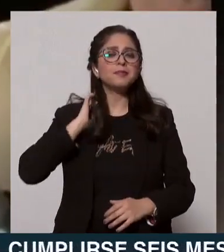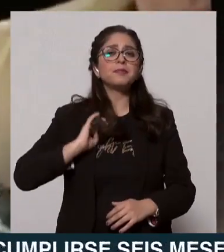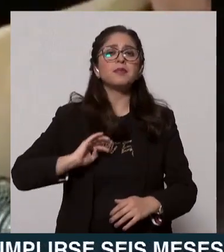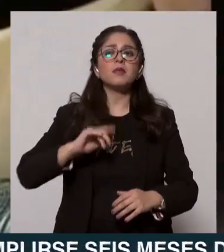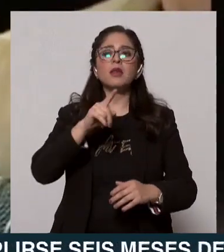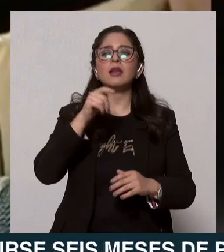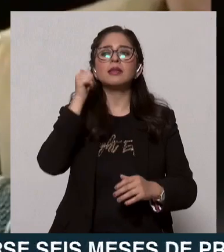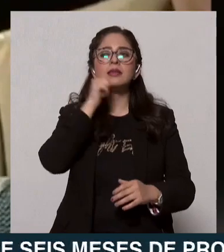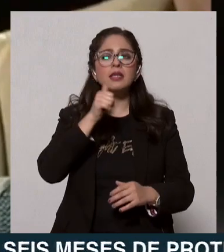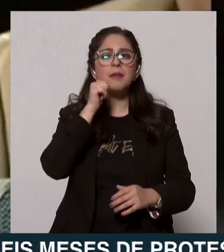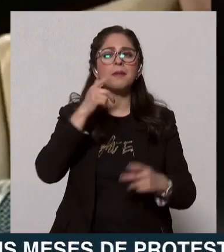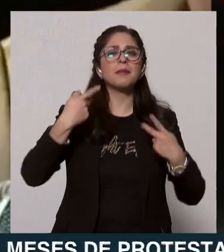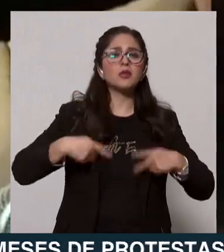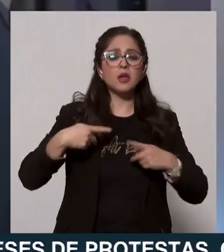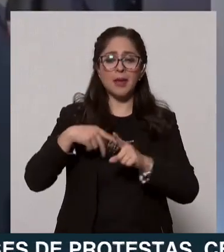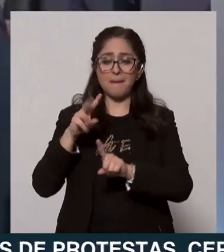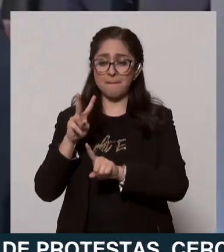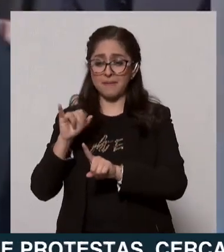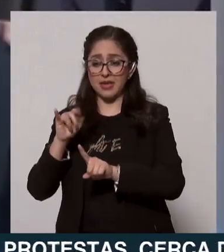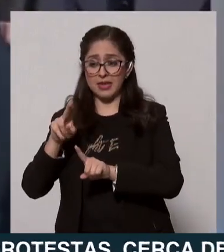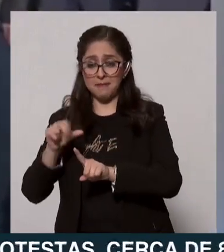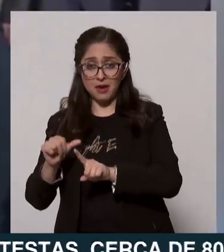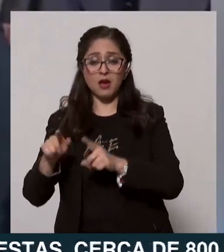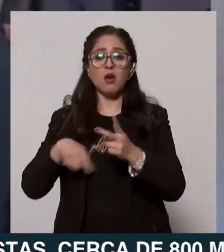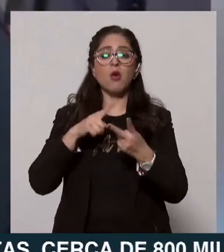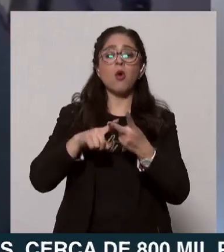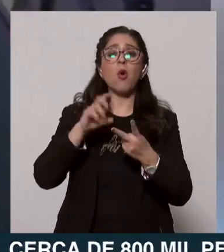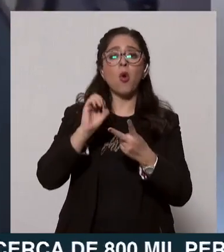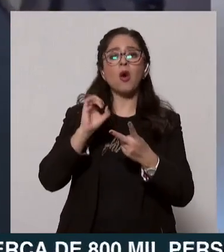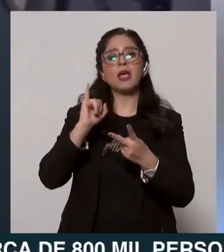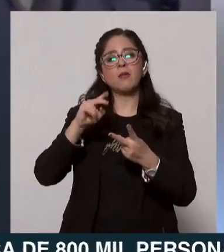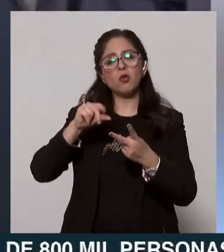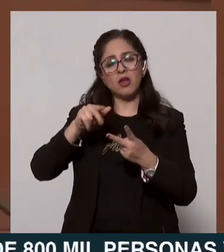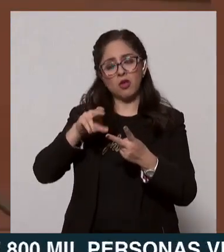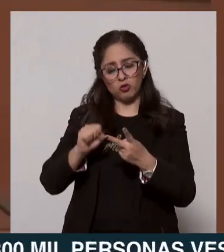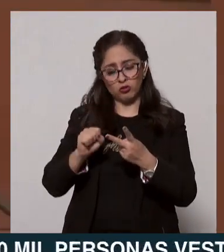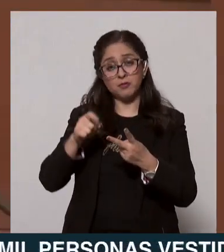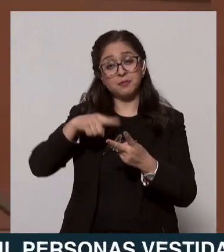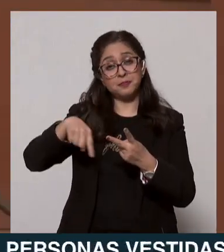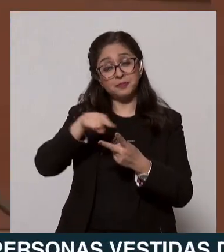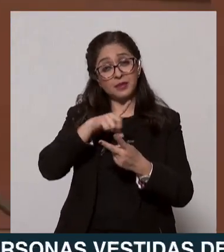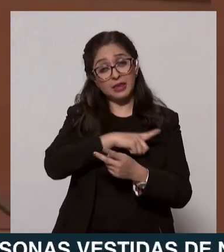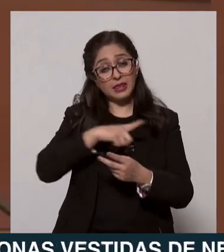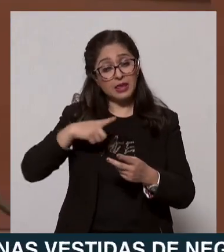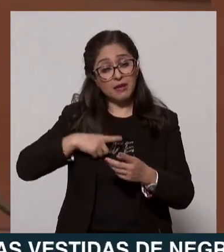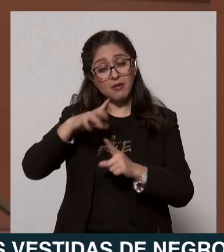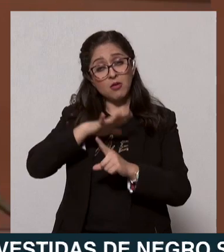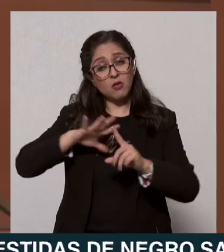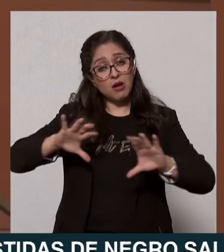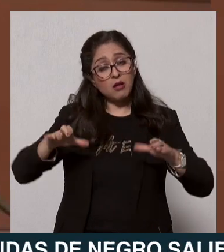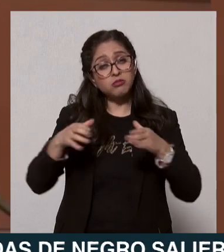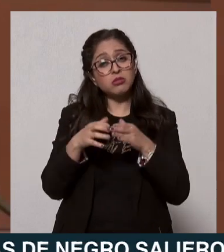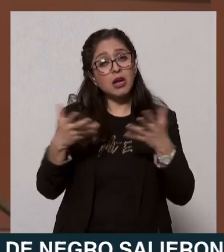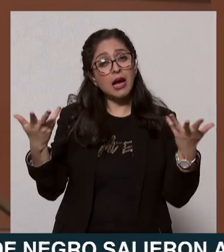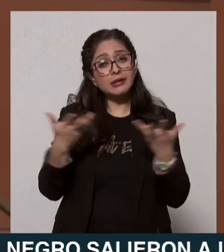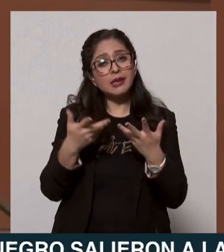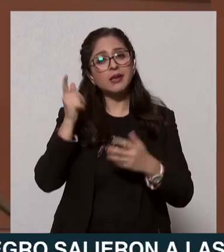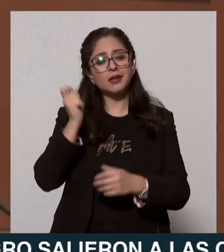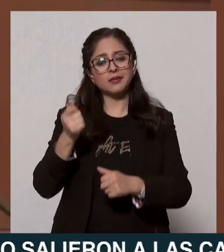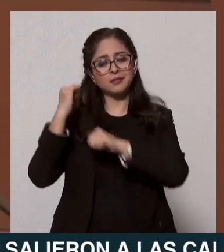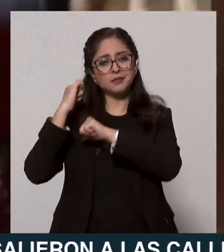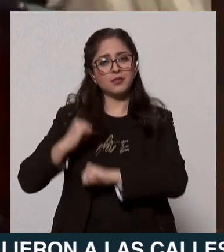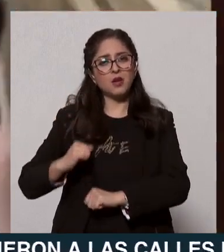y a los imputados. El primer flujo tan grande, canal, arterias que tiene que crearse, y es muy diferente al de